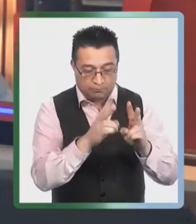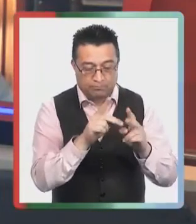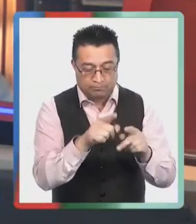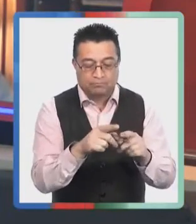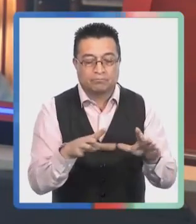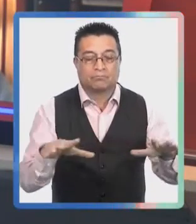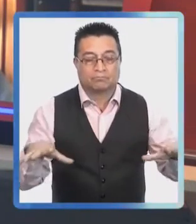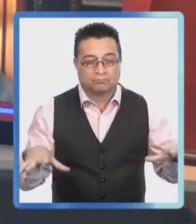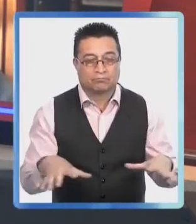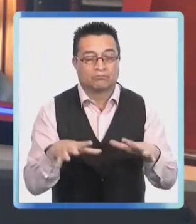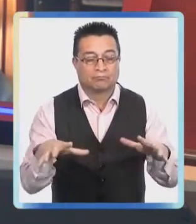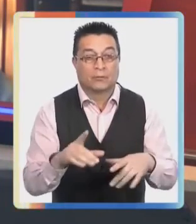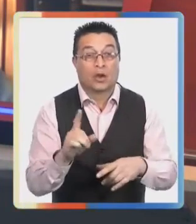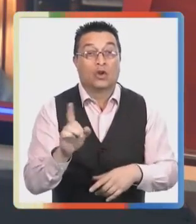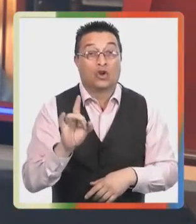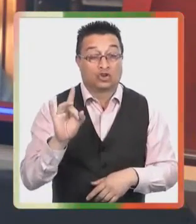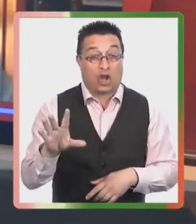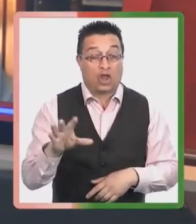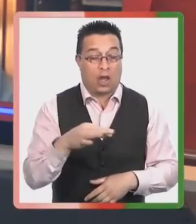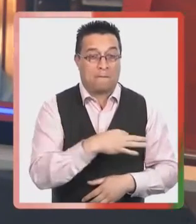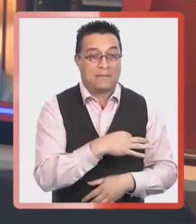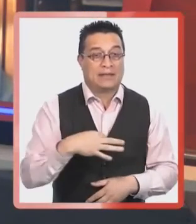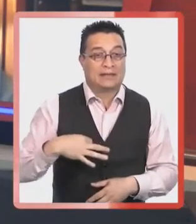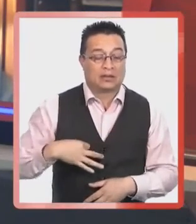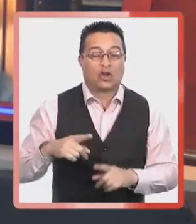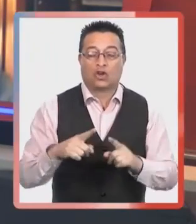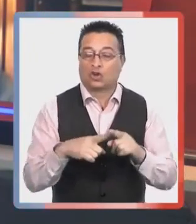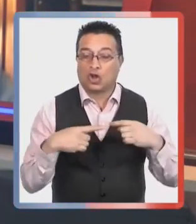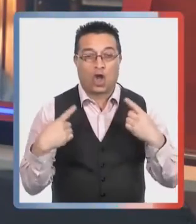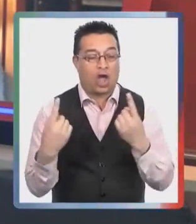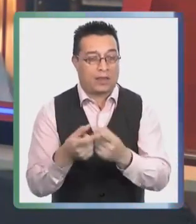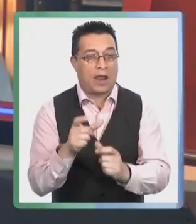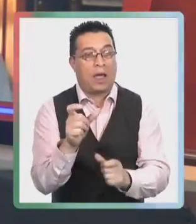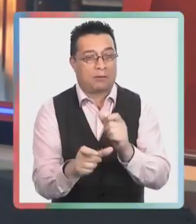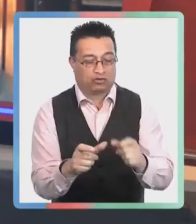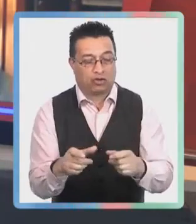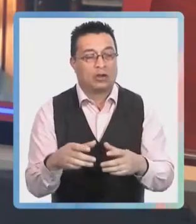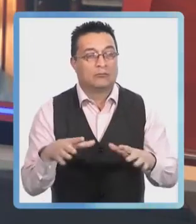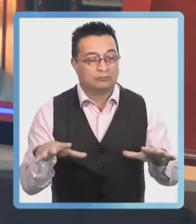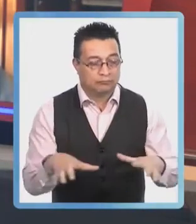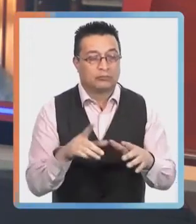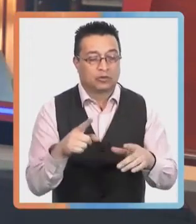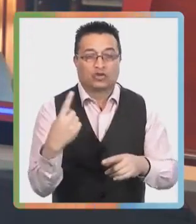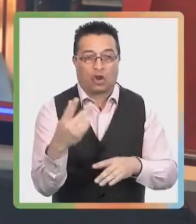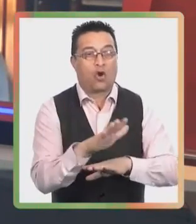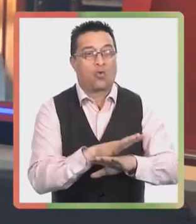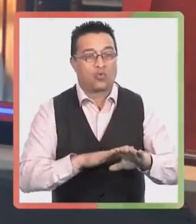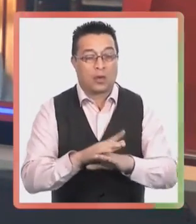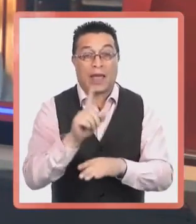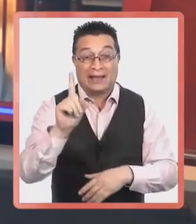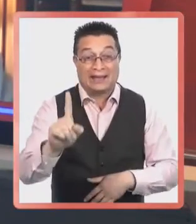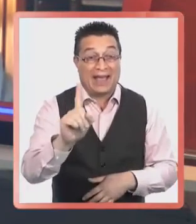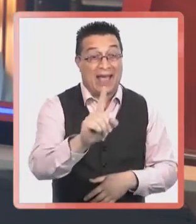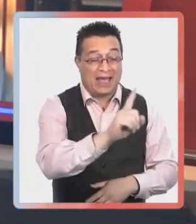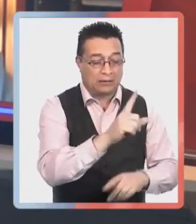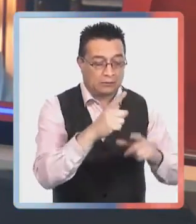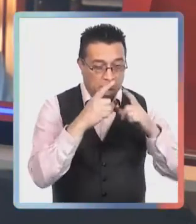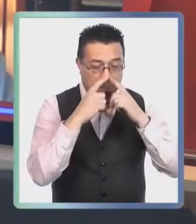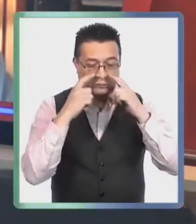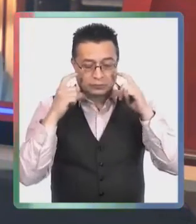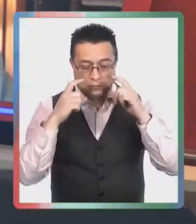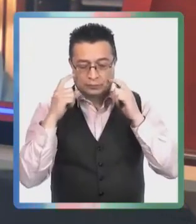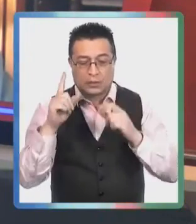reconocer ahí el esfuerzo, no solo del ministerio, el esfuerzo que hizo toda la población que se cuidó, cada persona